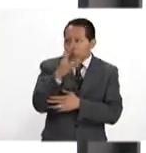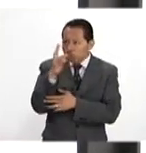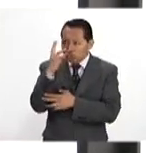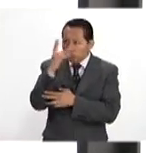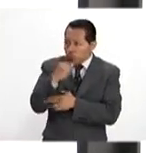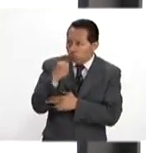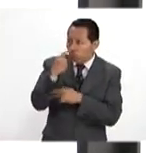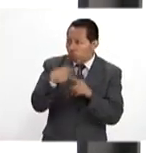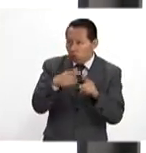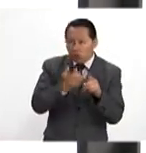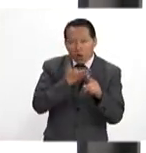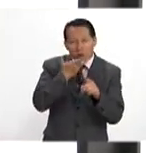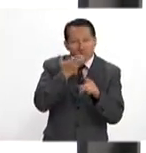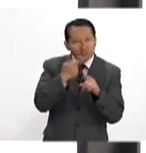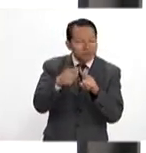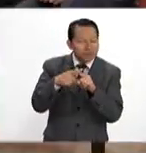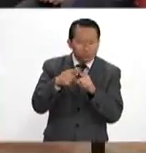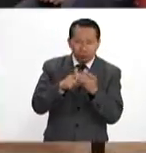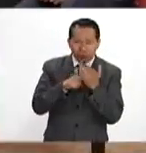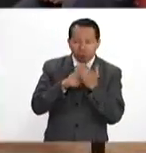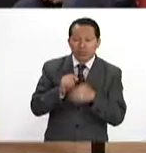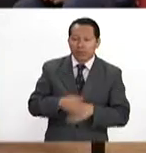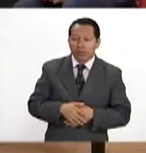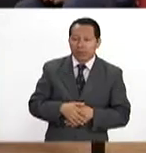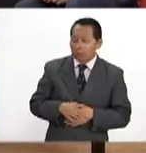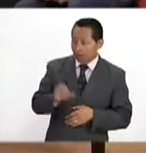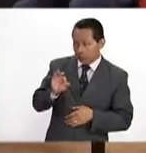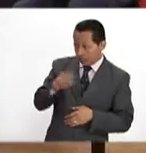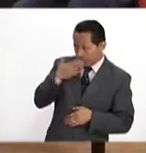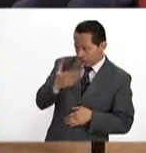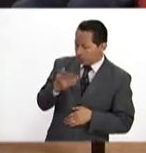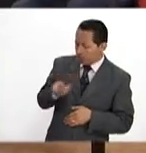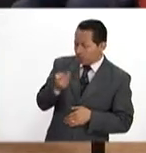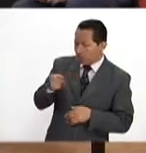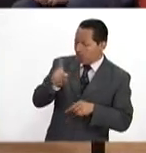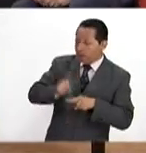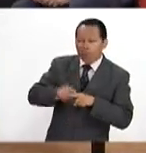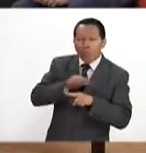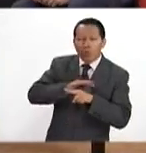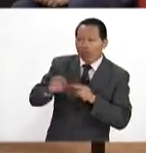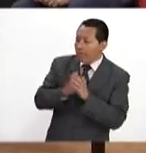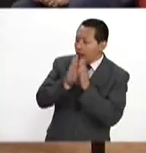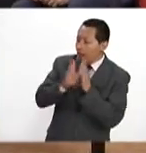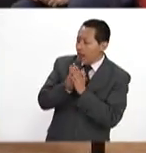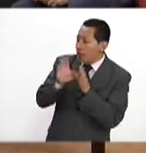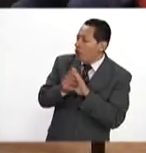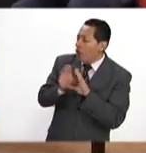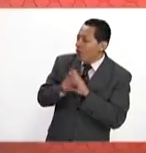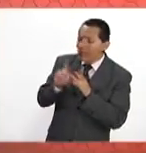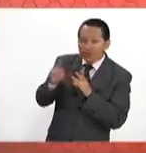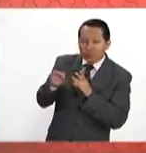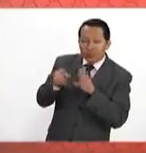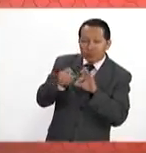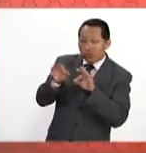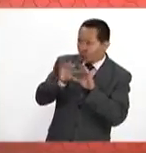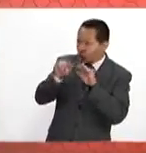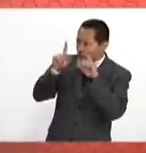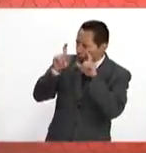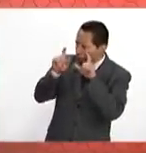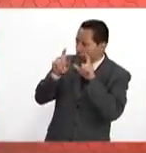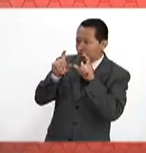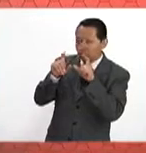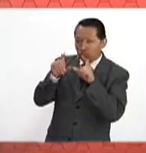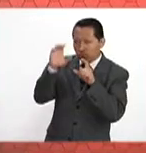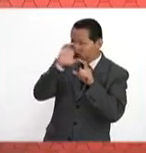tradiciones. Claro. ¿Quiénes pueden participar? ¿Cómo es esta selección de fotos? ¿Cuándo